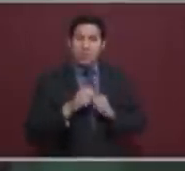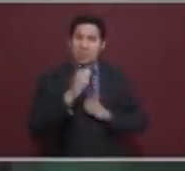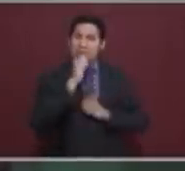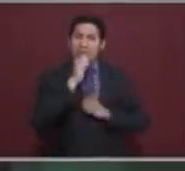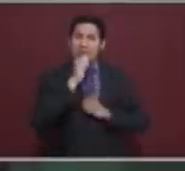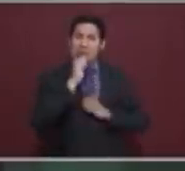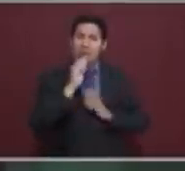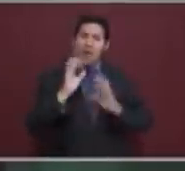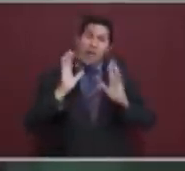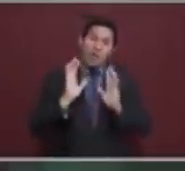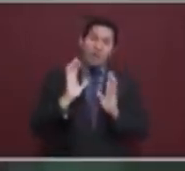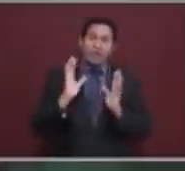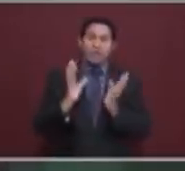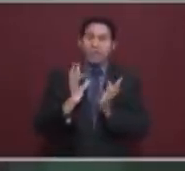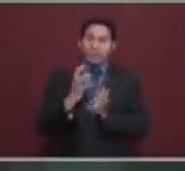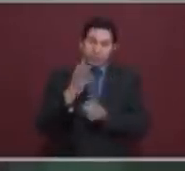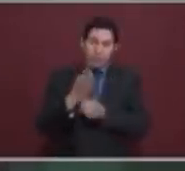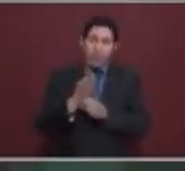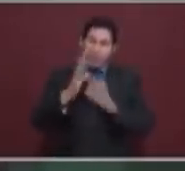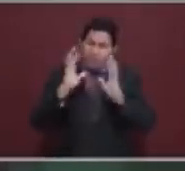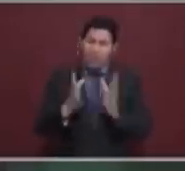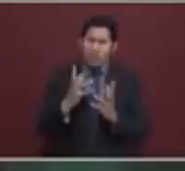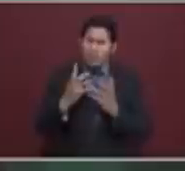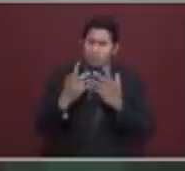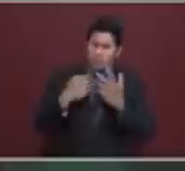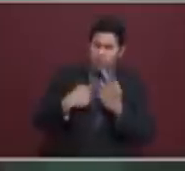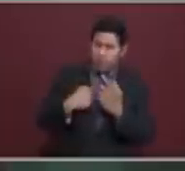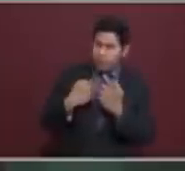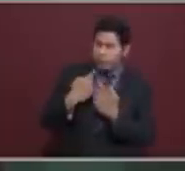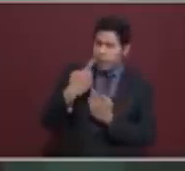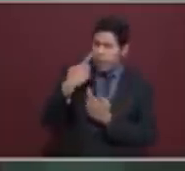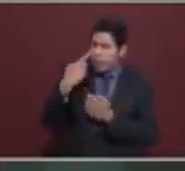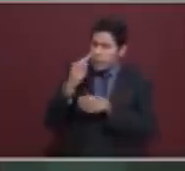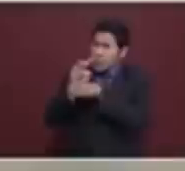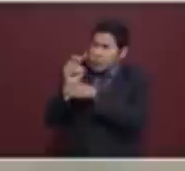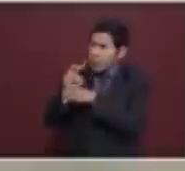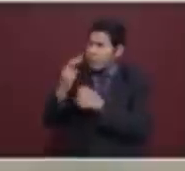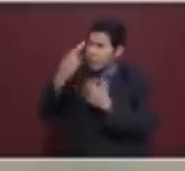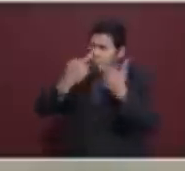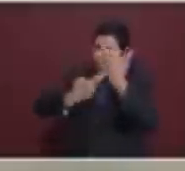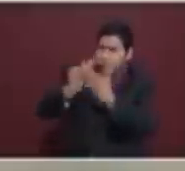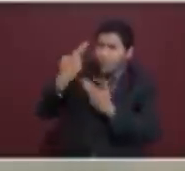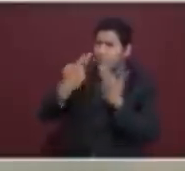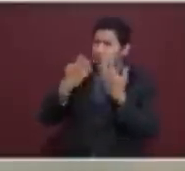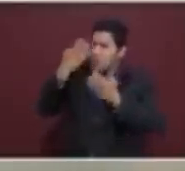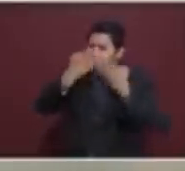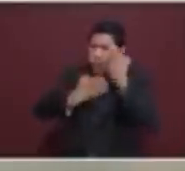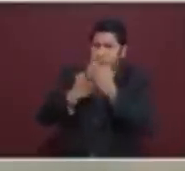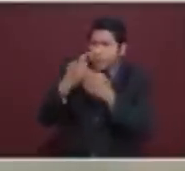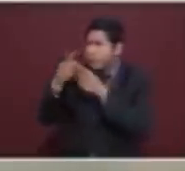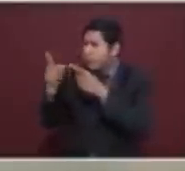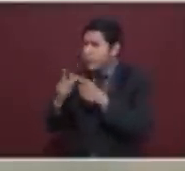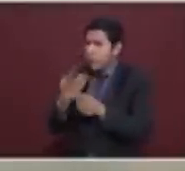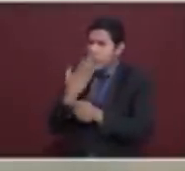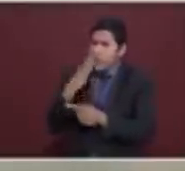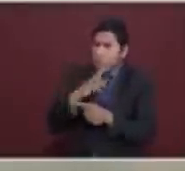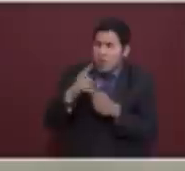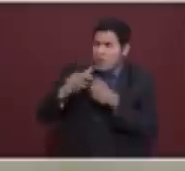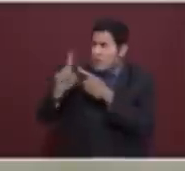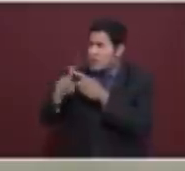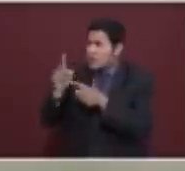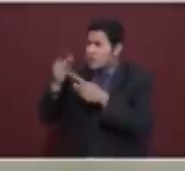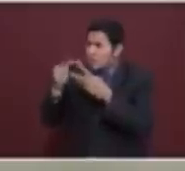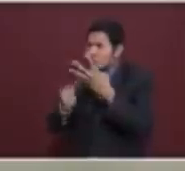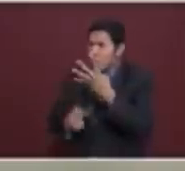ya se está haciendo una revisión se está haciendo una evaluación para que